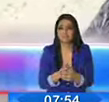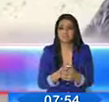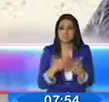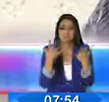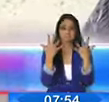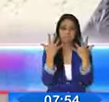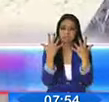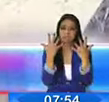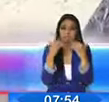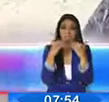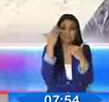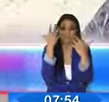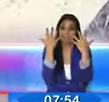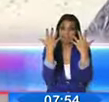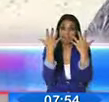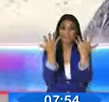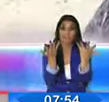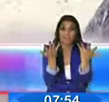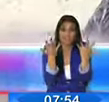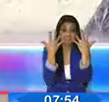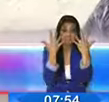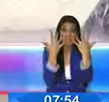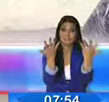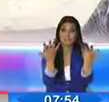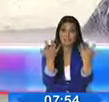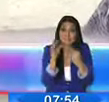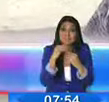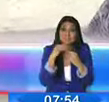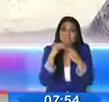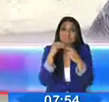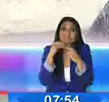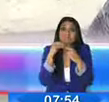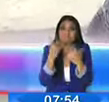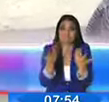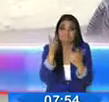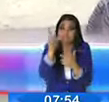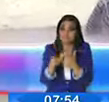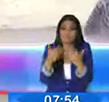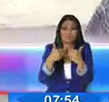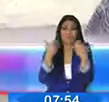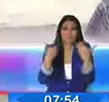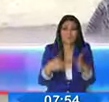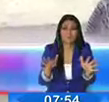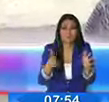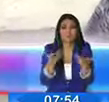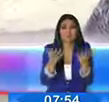que las manitos es lo primordial para una persona